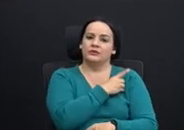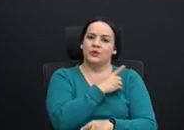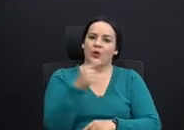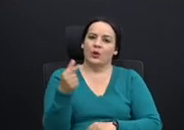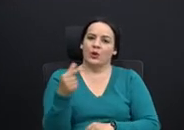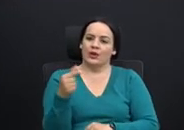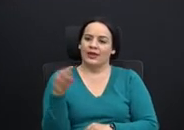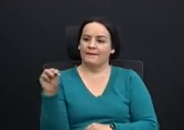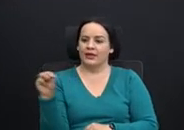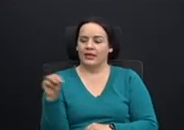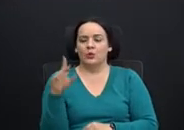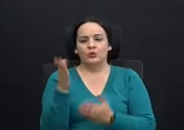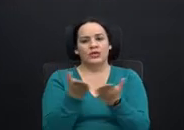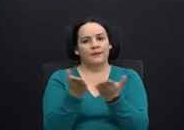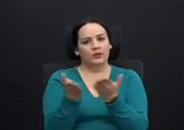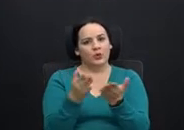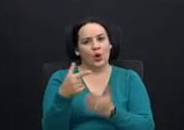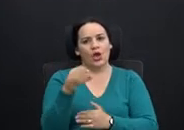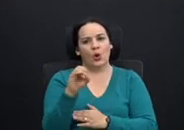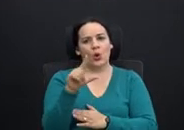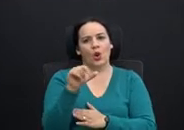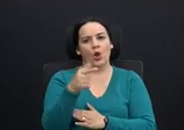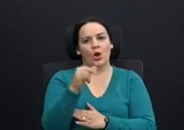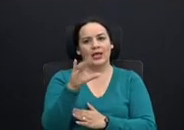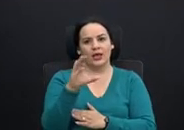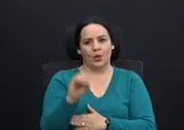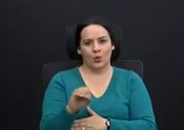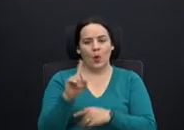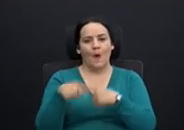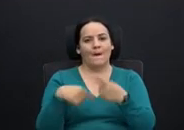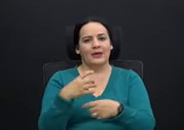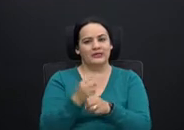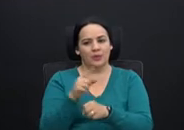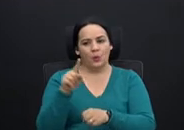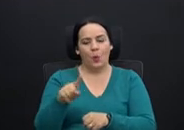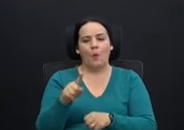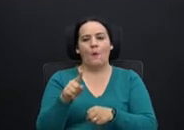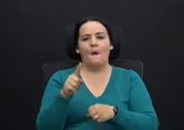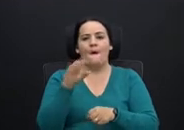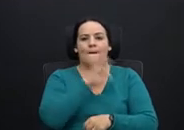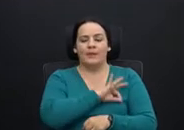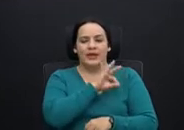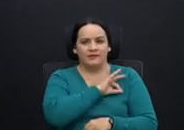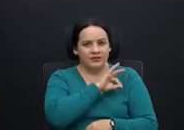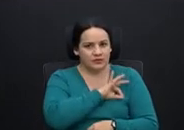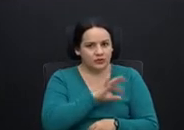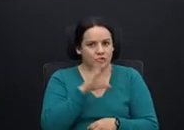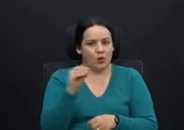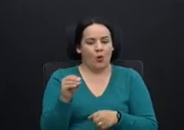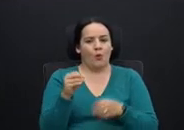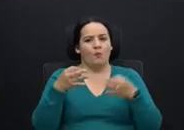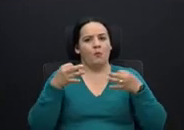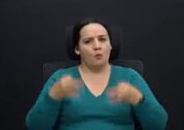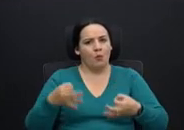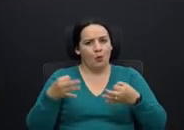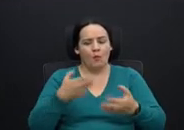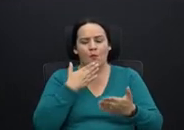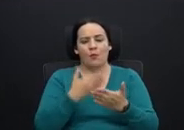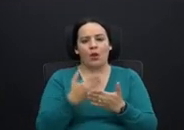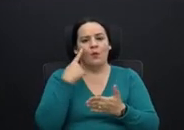servicio geológico va a ser un beneficio palpable, evidente y notorio para el país.